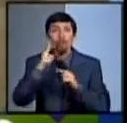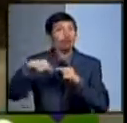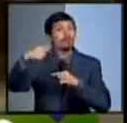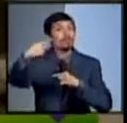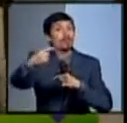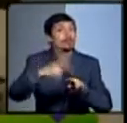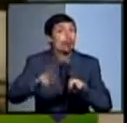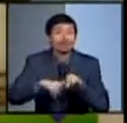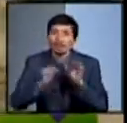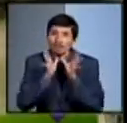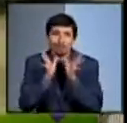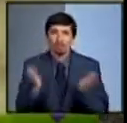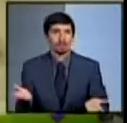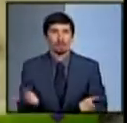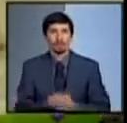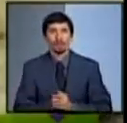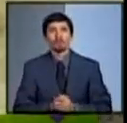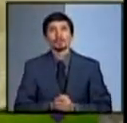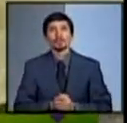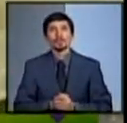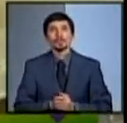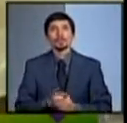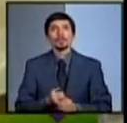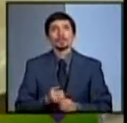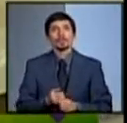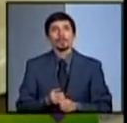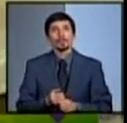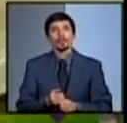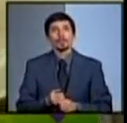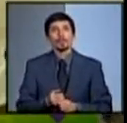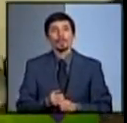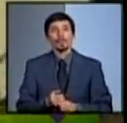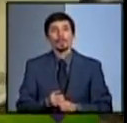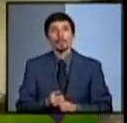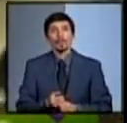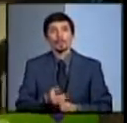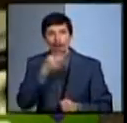próximos pasos. Se recepciona la candidatura.